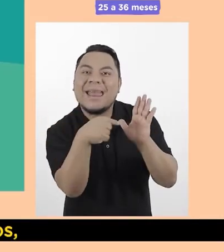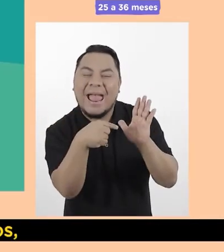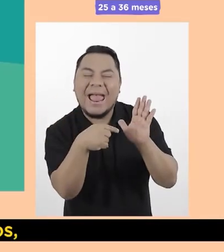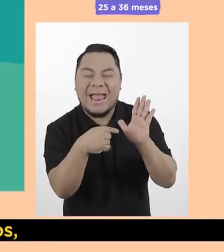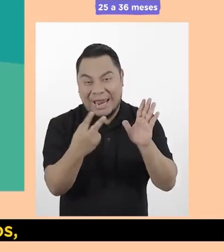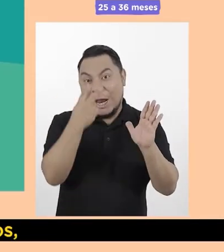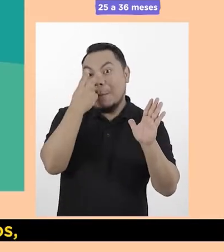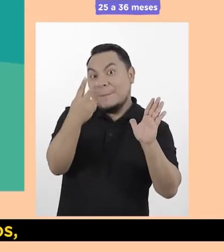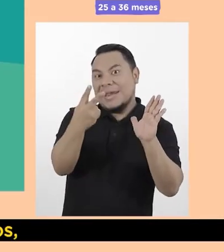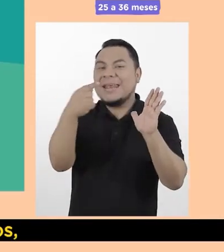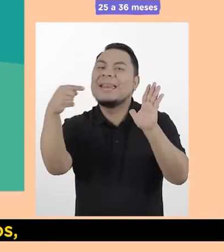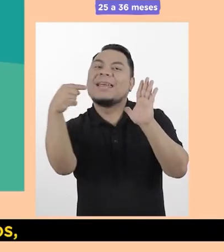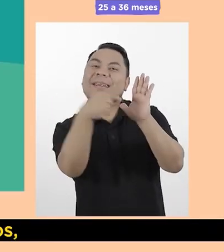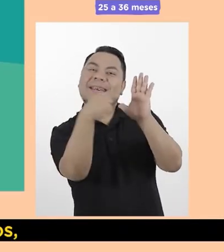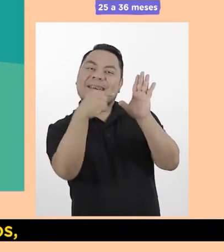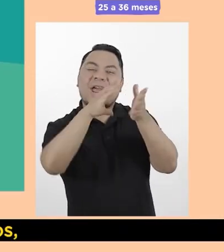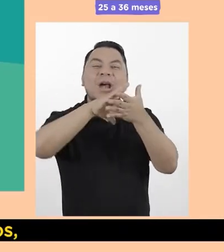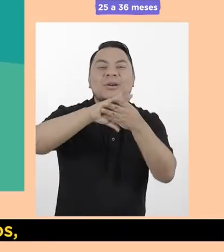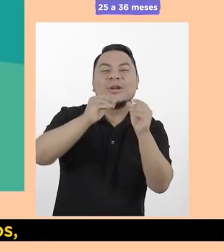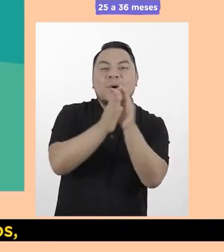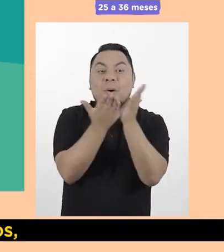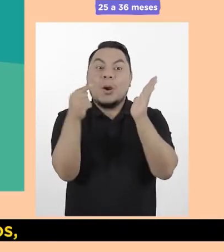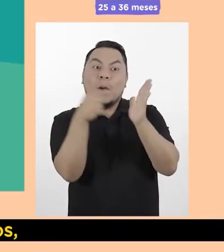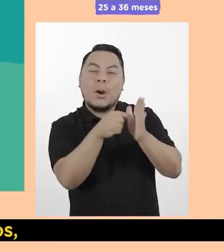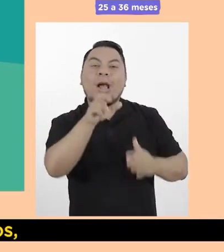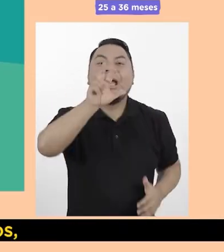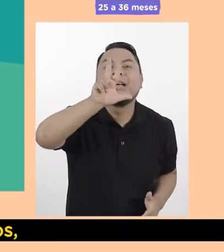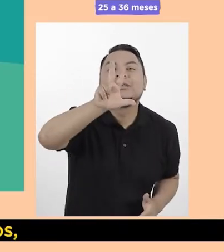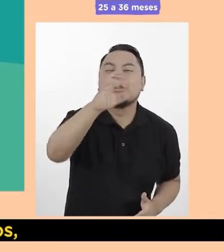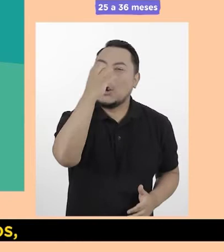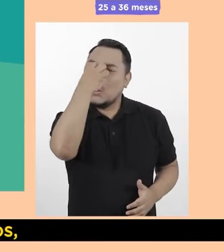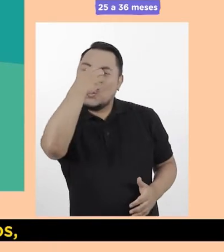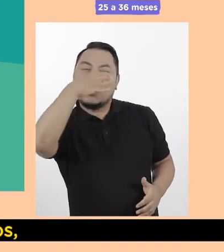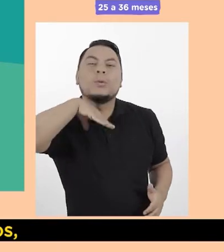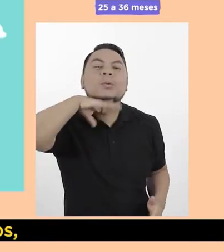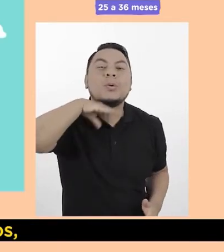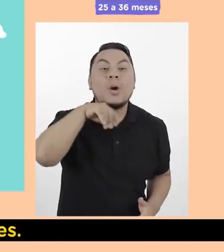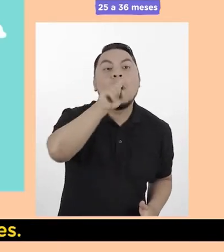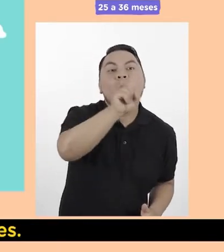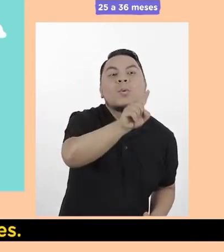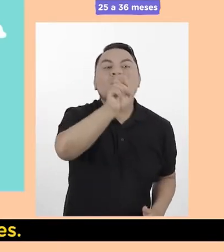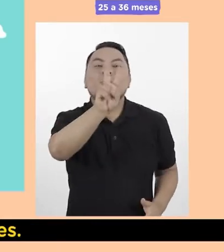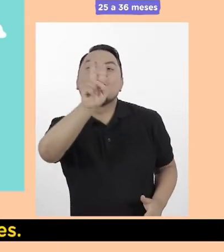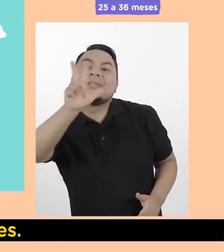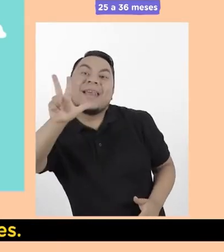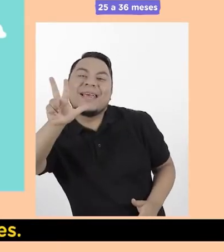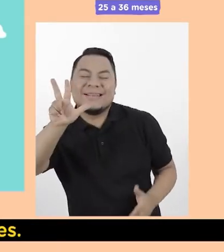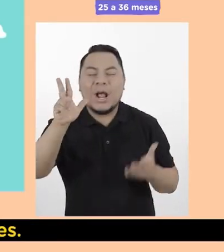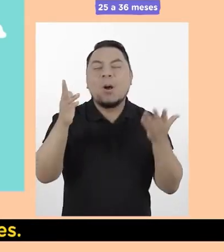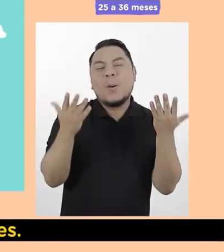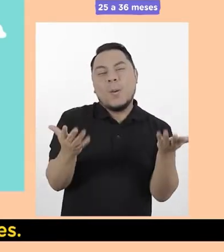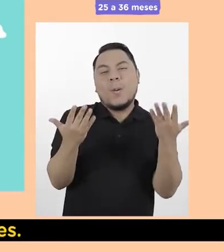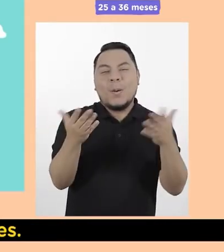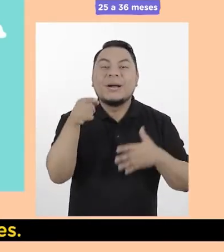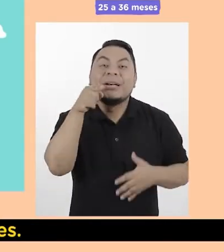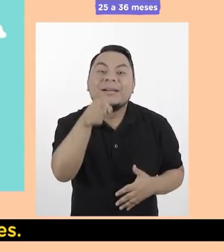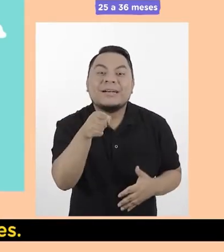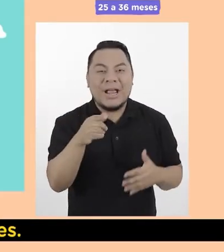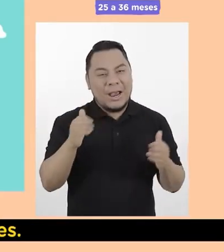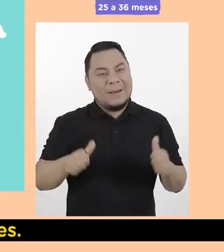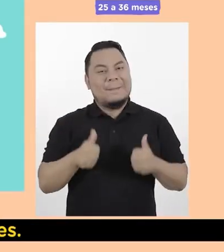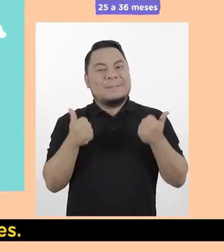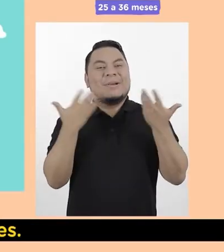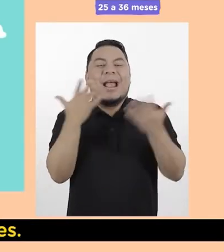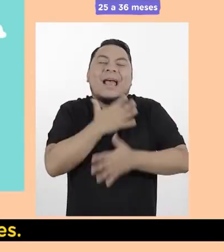Mira, mira, a los tres chanchitos, uno, dos y tres,